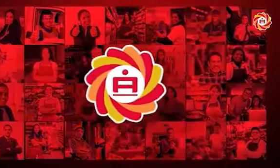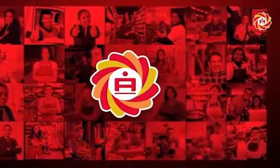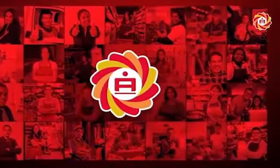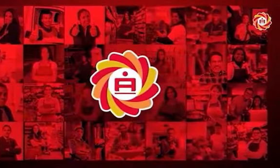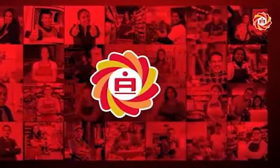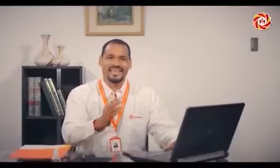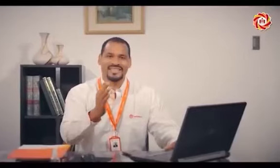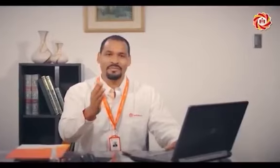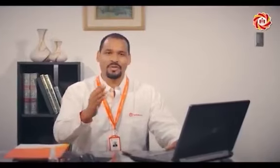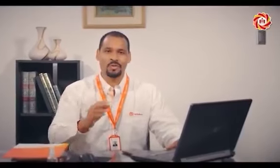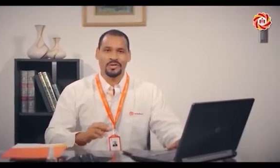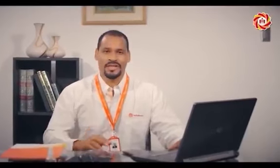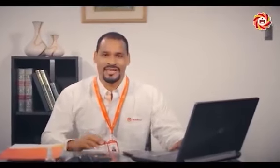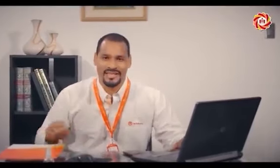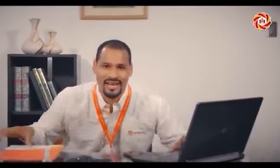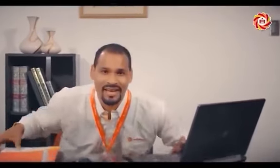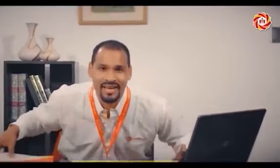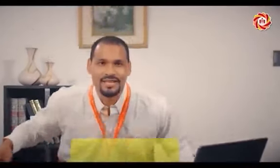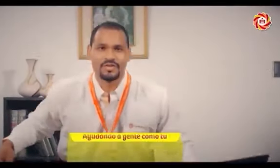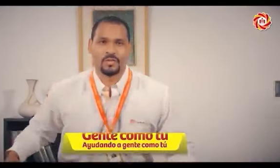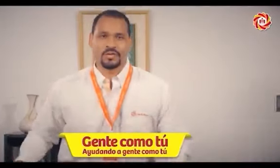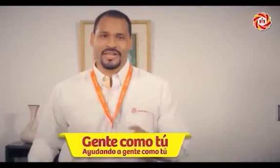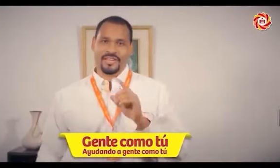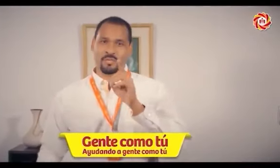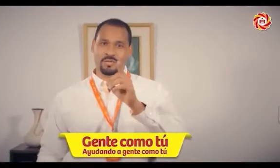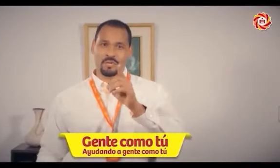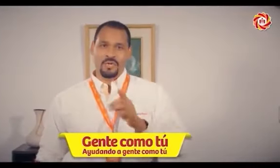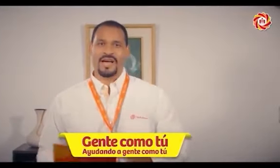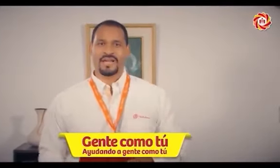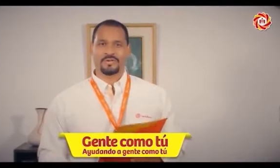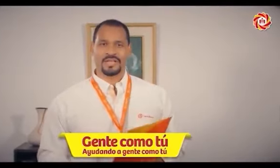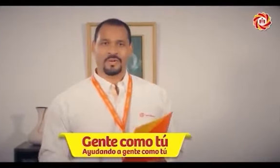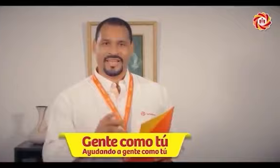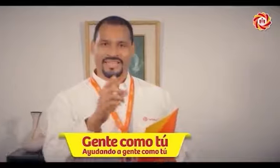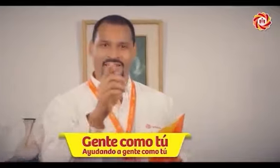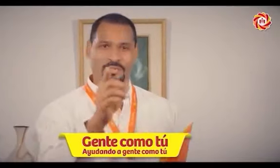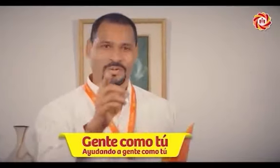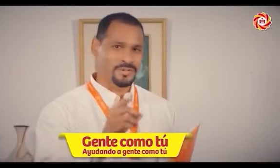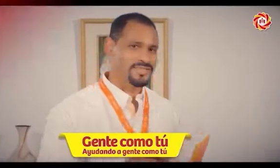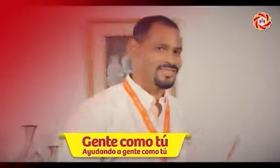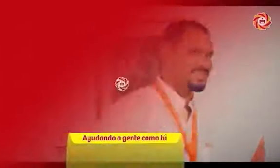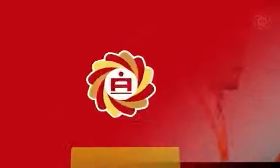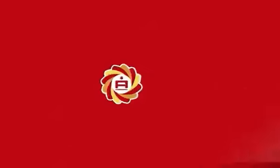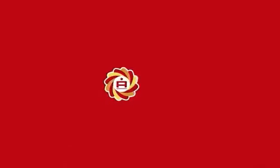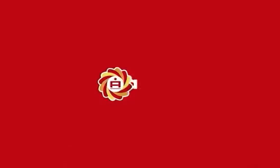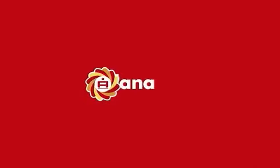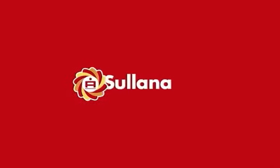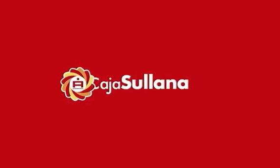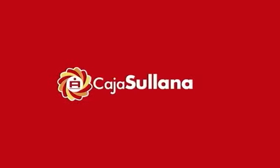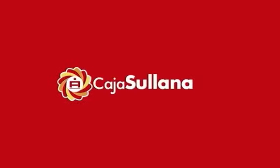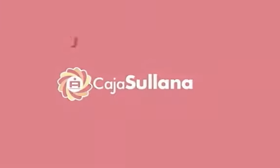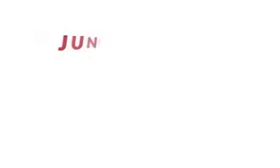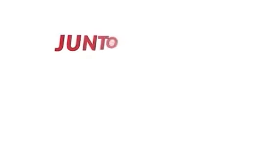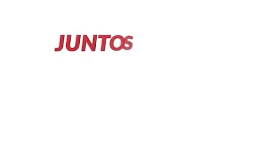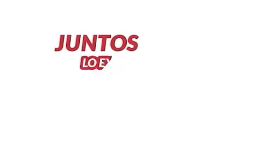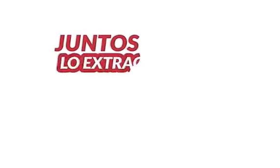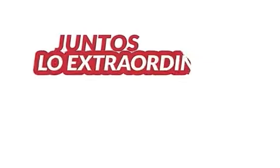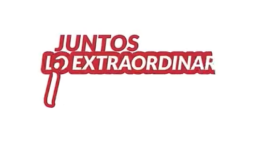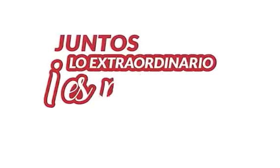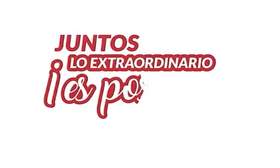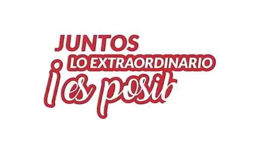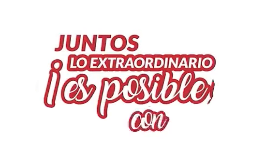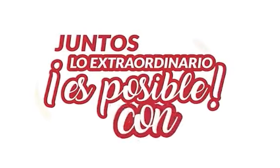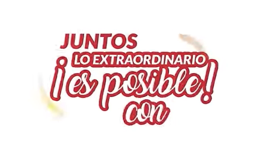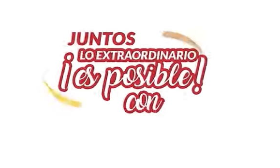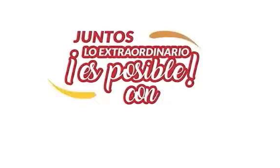nosotros crecemos con ellos. Estamos juntos en esta. Somos gente como tú, ayudando a gente como tú. Caja Sullana,